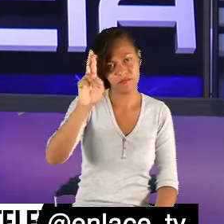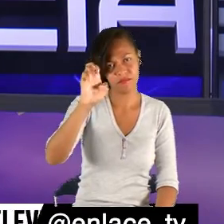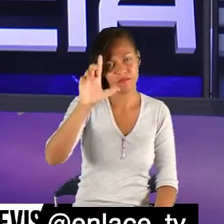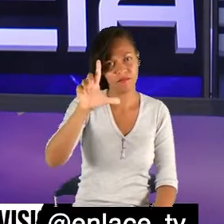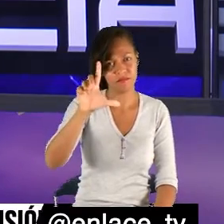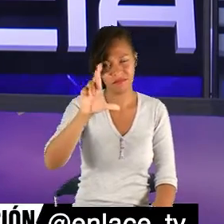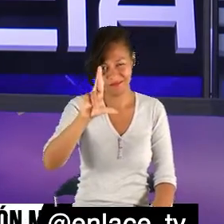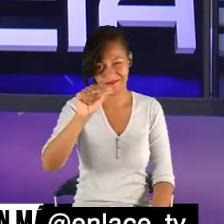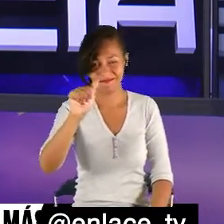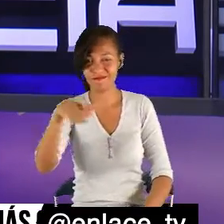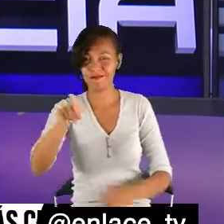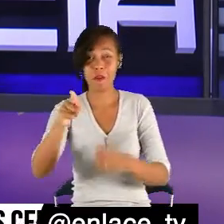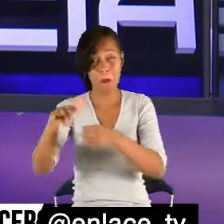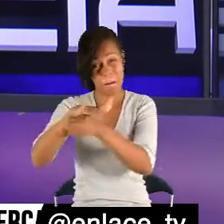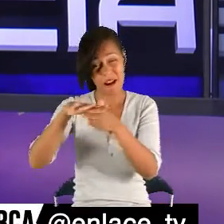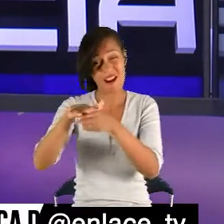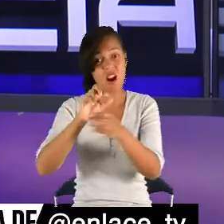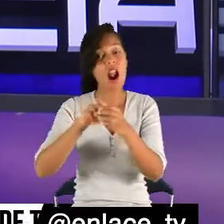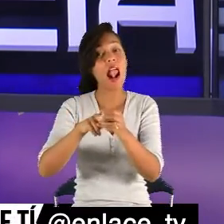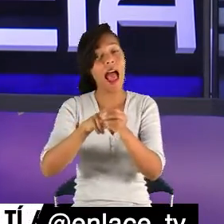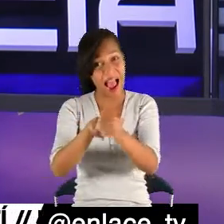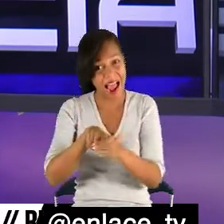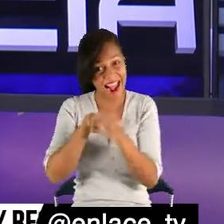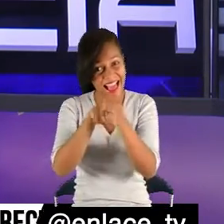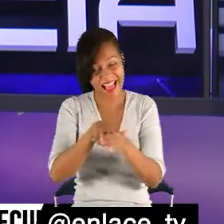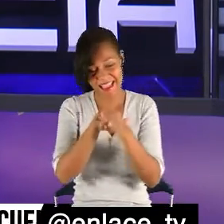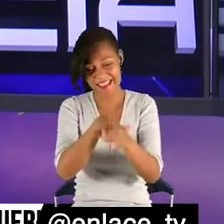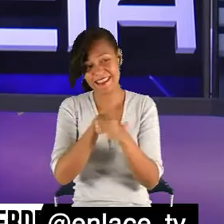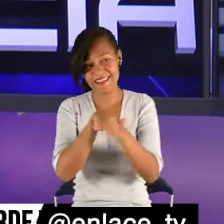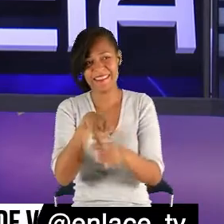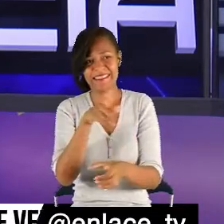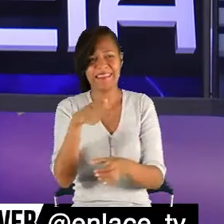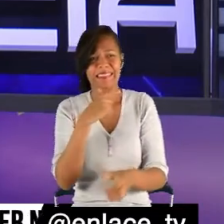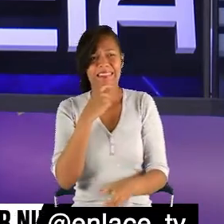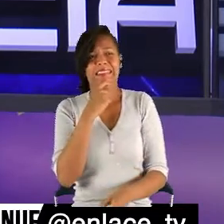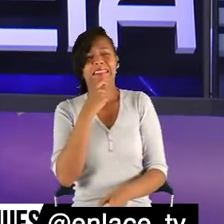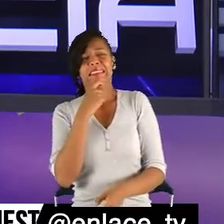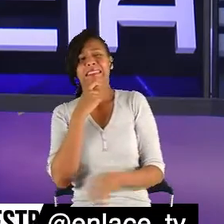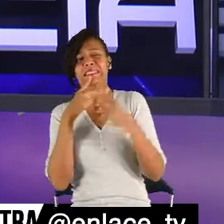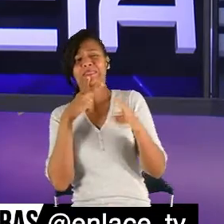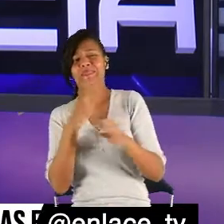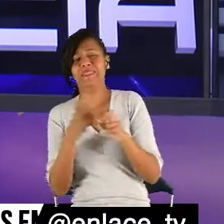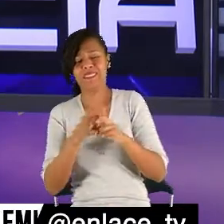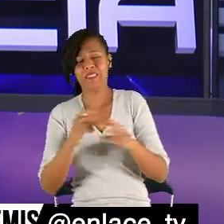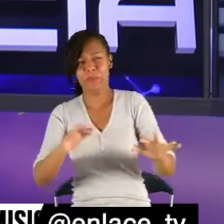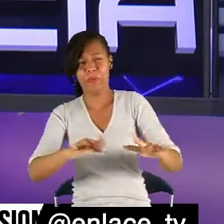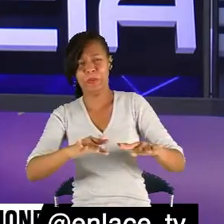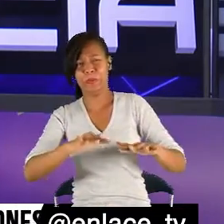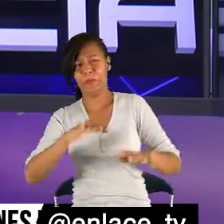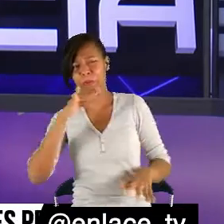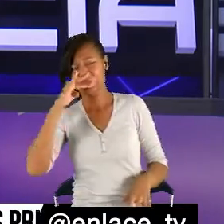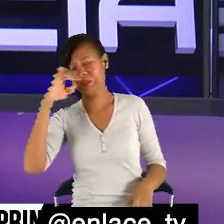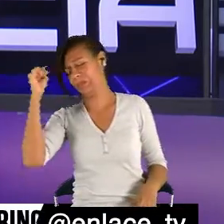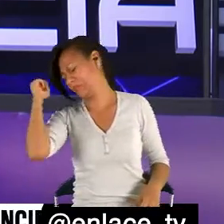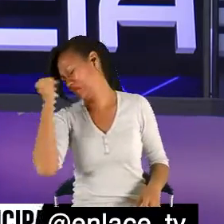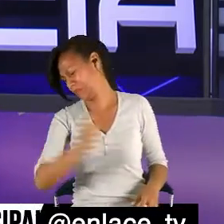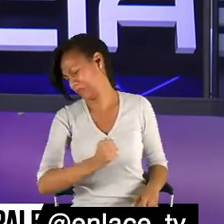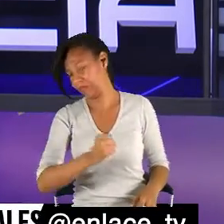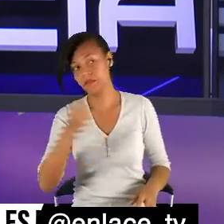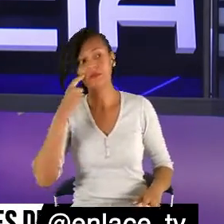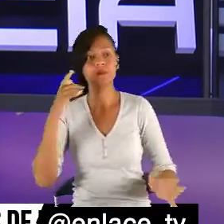que emanan de este puesto convertido en un centro arce lario reclaman la intervención urgente del comandante de policía del magdalena medio el coronel